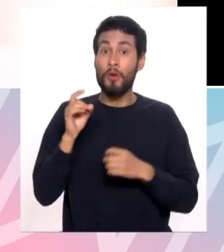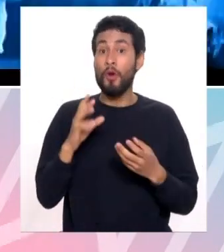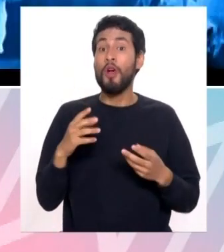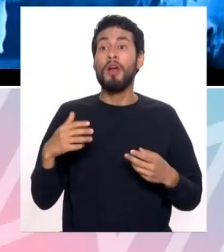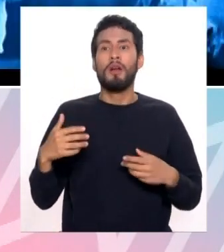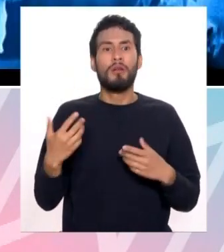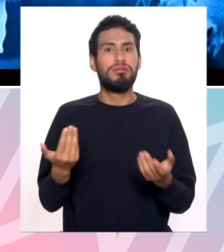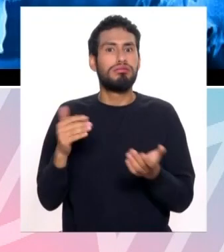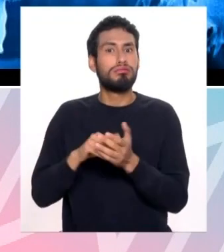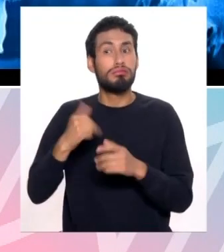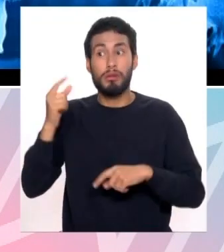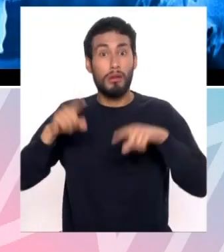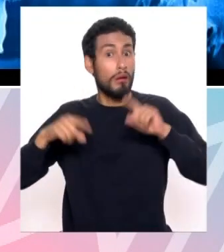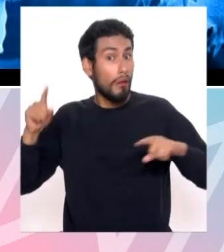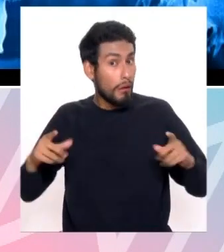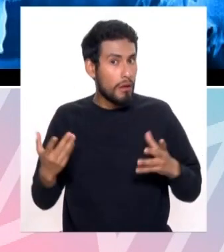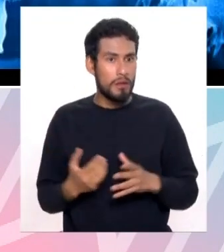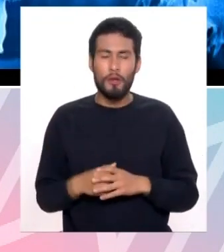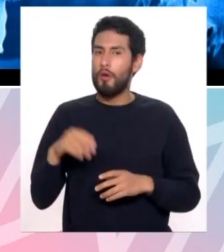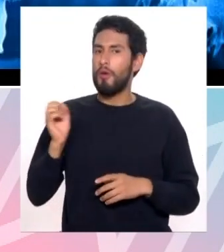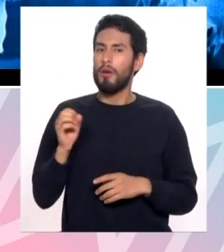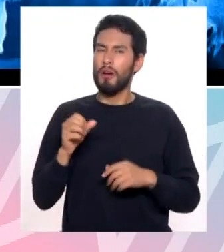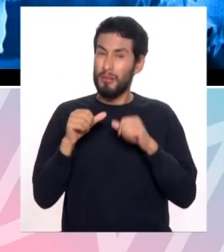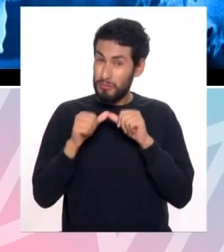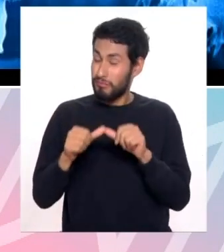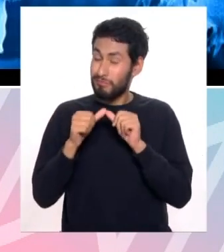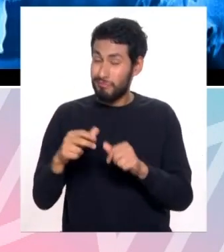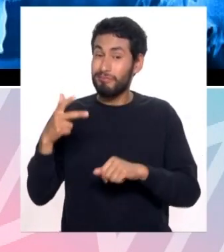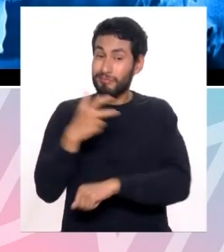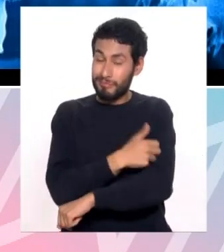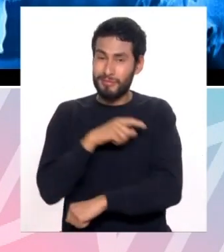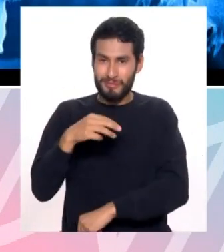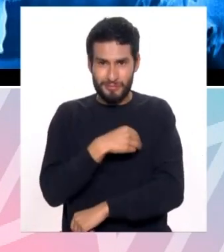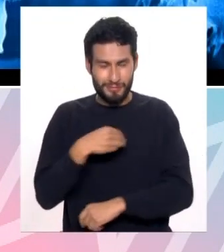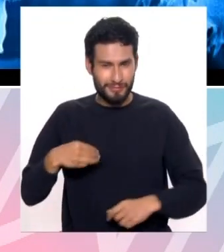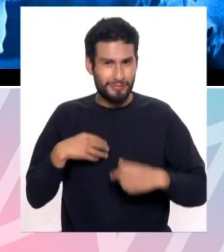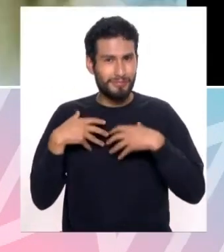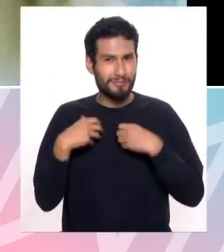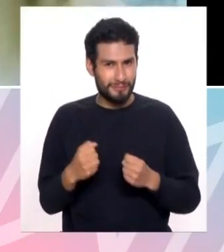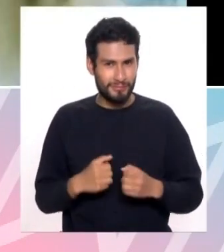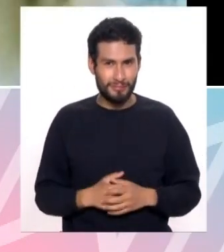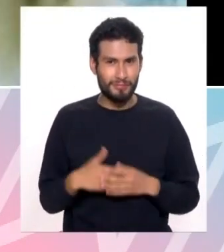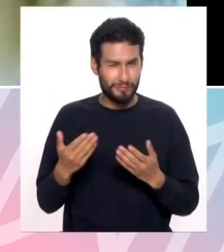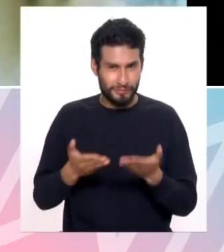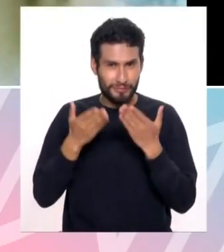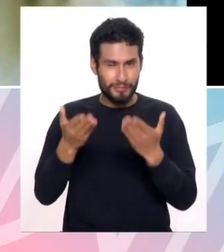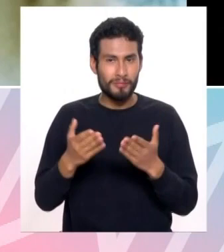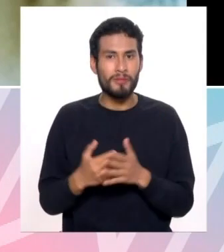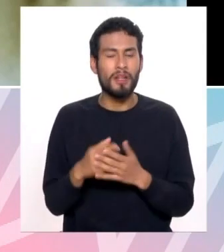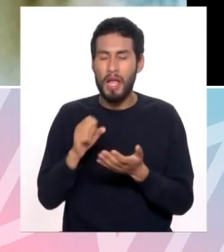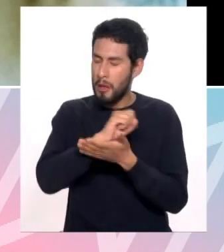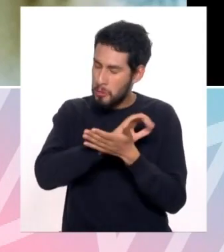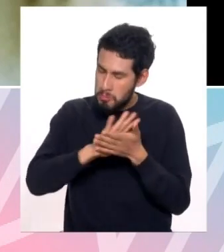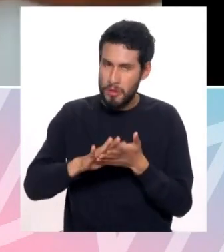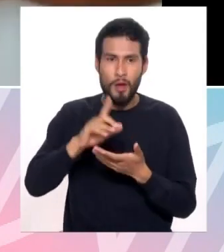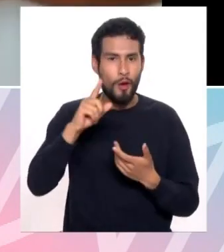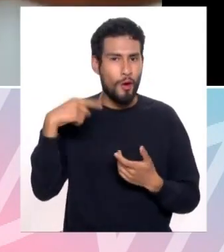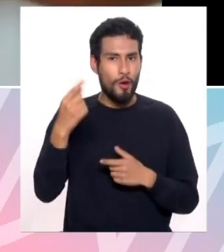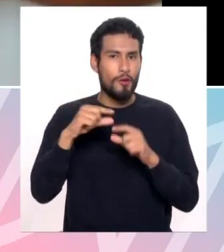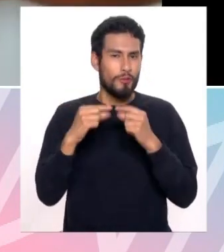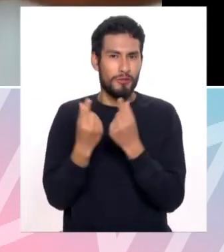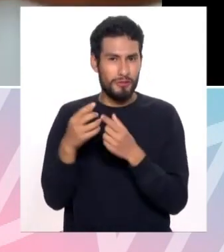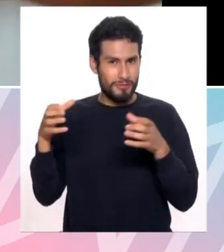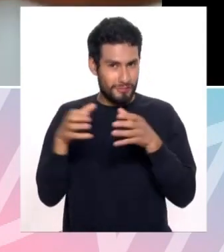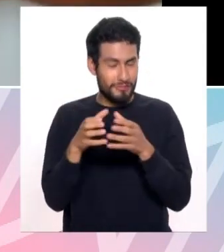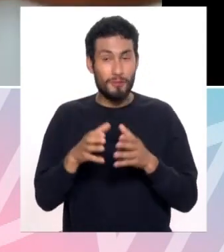cepas, o lógicamente seguir con el esquema que el Ministerio de Salud proporciona de manera gratuita para todos los grupos